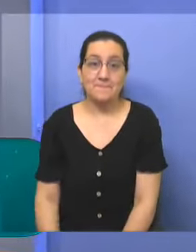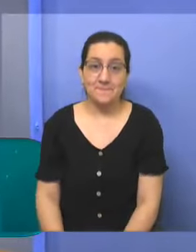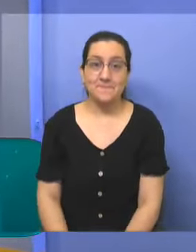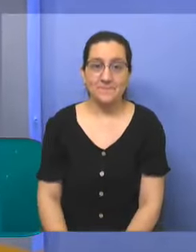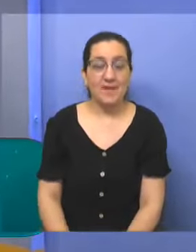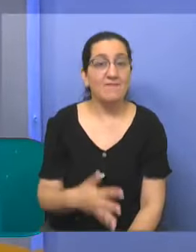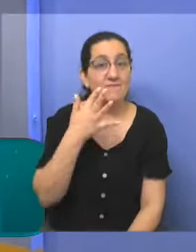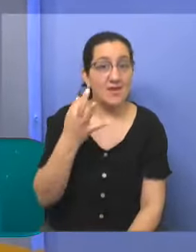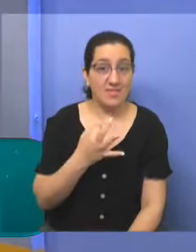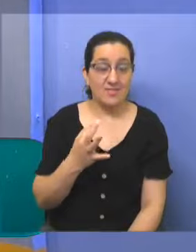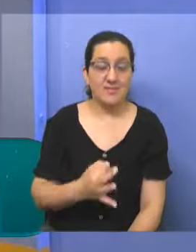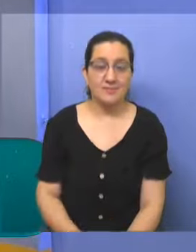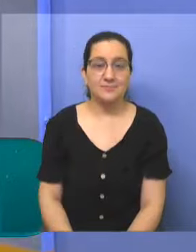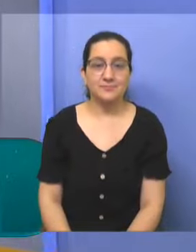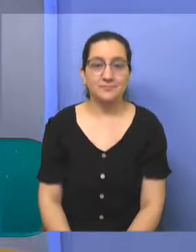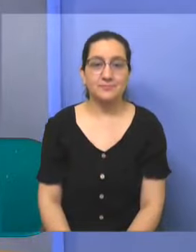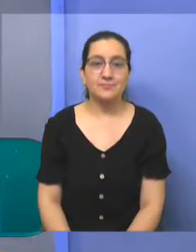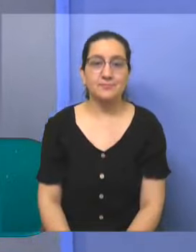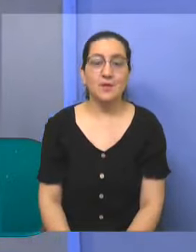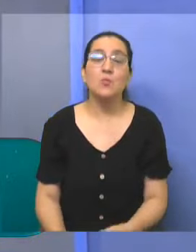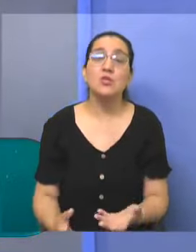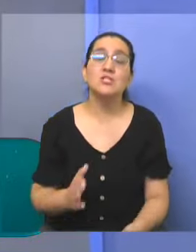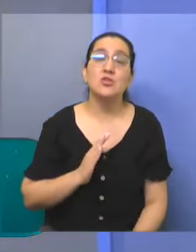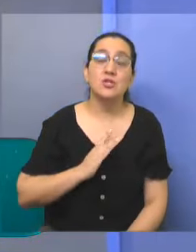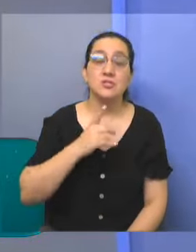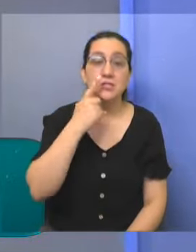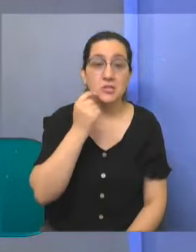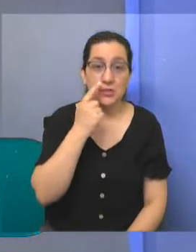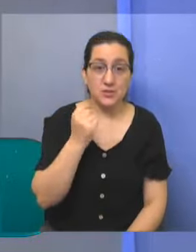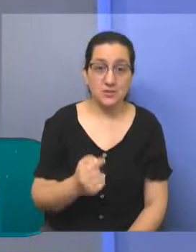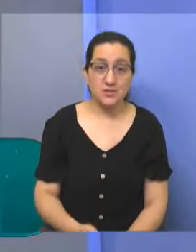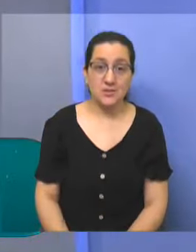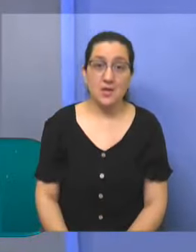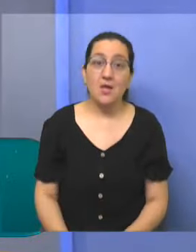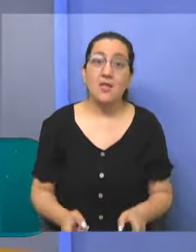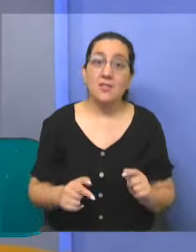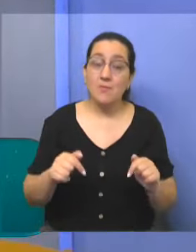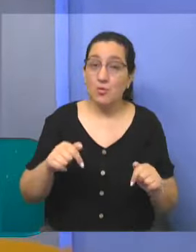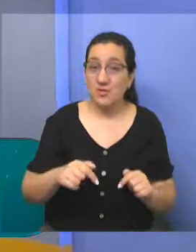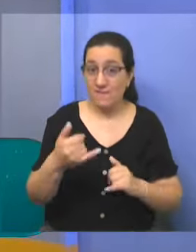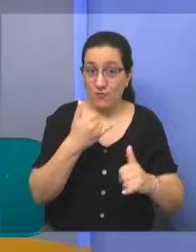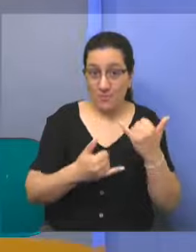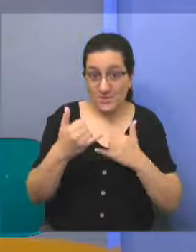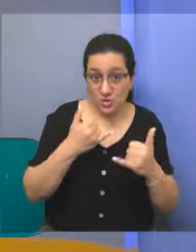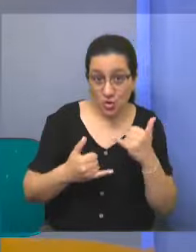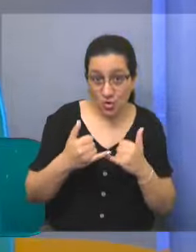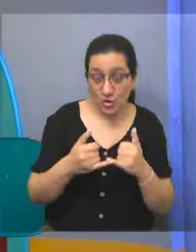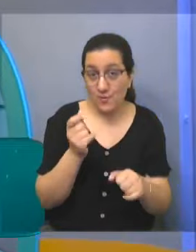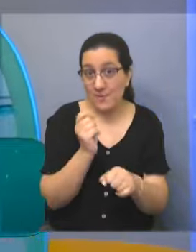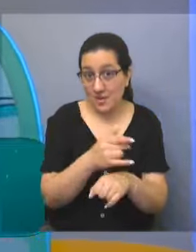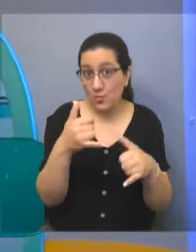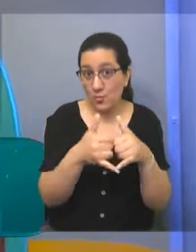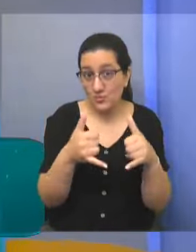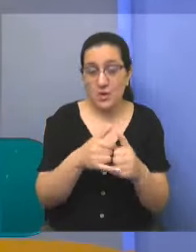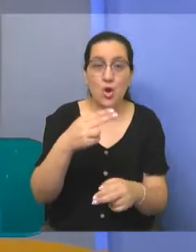Doy fe. Suele pasar. Pero señores y señores, por lo tanto vamos a estar también por estos datos, Dios, que nos van a mandar de